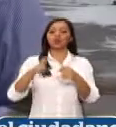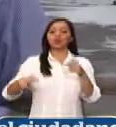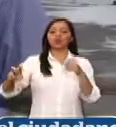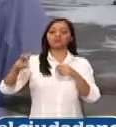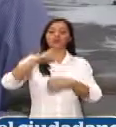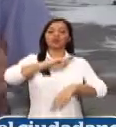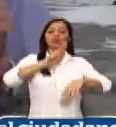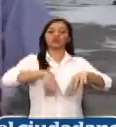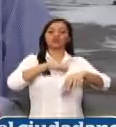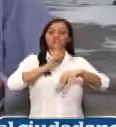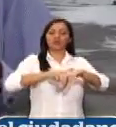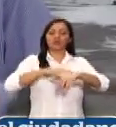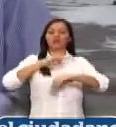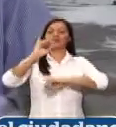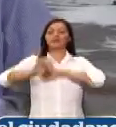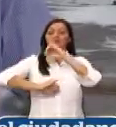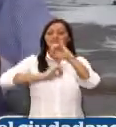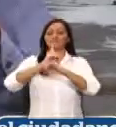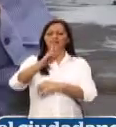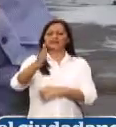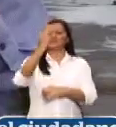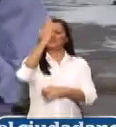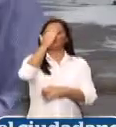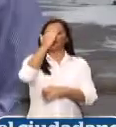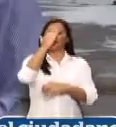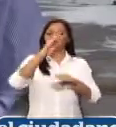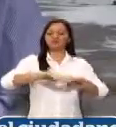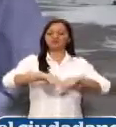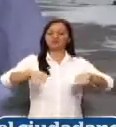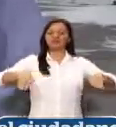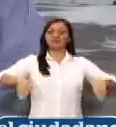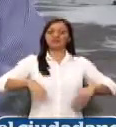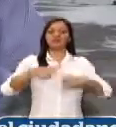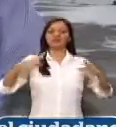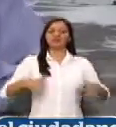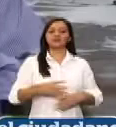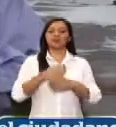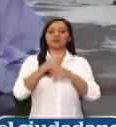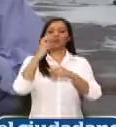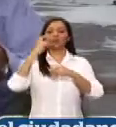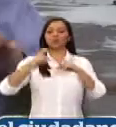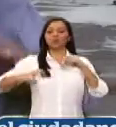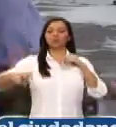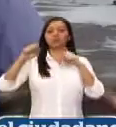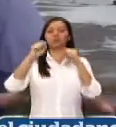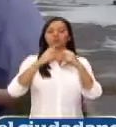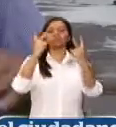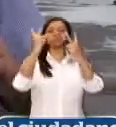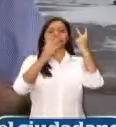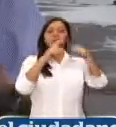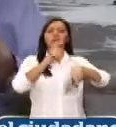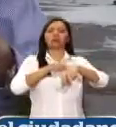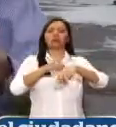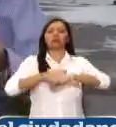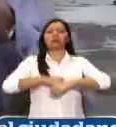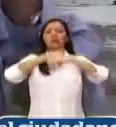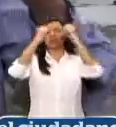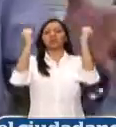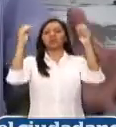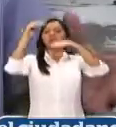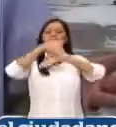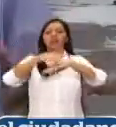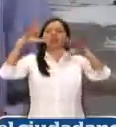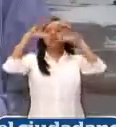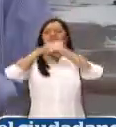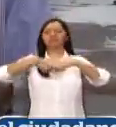nacionales e internacionales sepan que aquí es un territorio muy seguro donde el turista puede pasear a cualquier hora de la mañana, de la tarde,